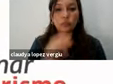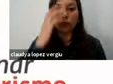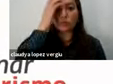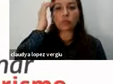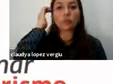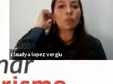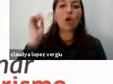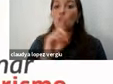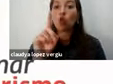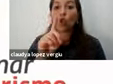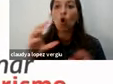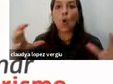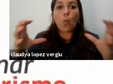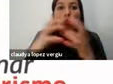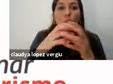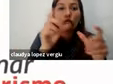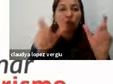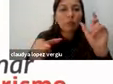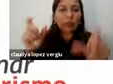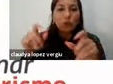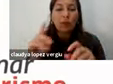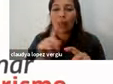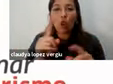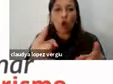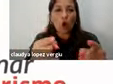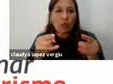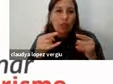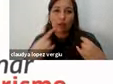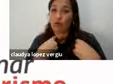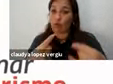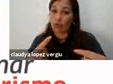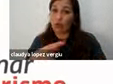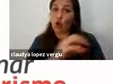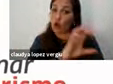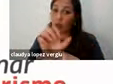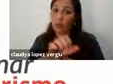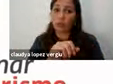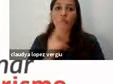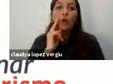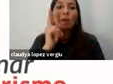reuniones, digamos, en cantidades, ¿no? Entonces, hemos empezado con capacitaciones en